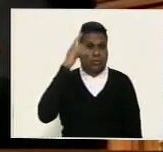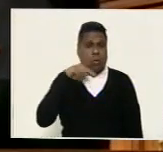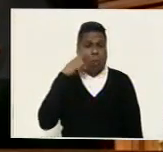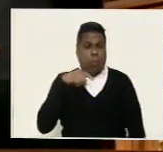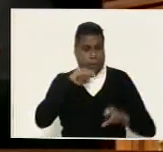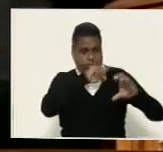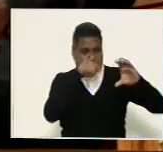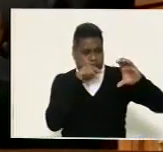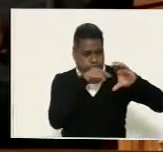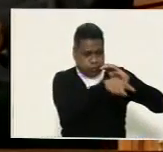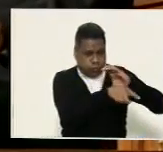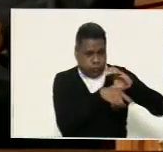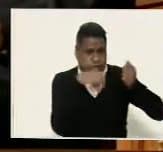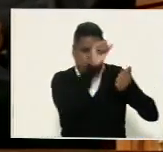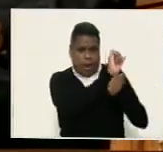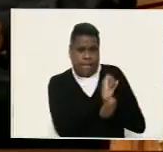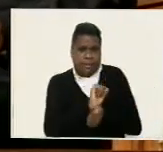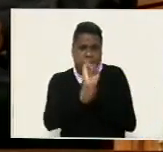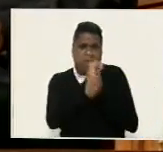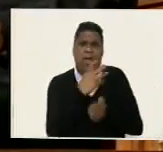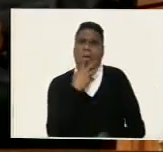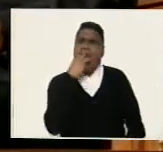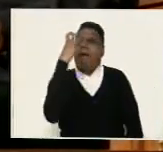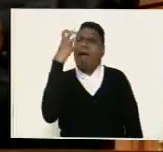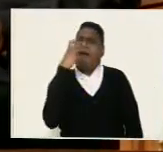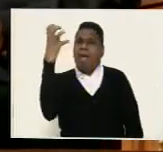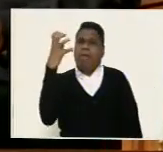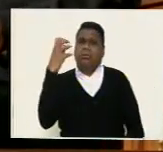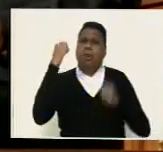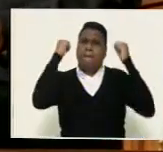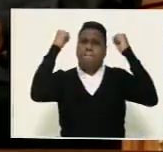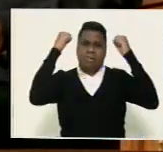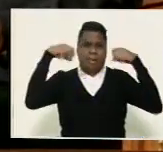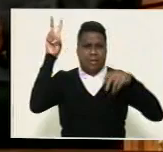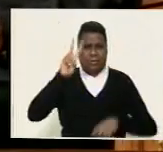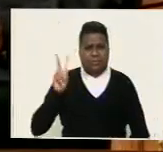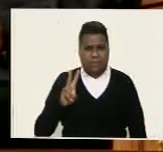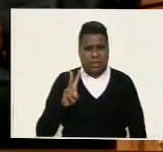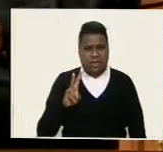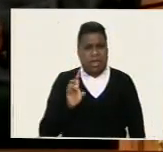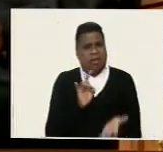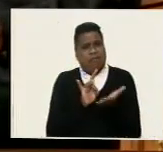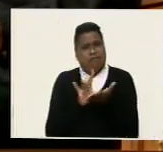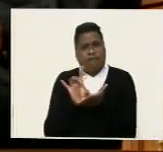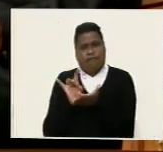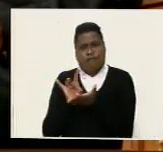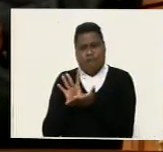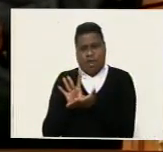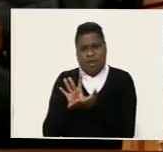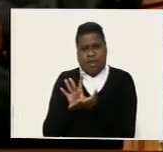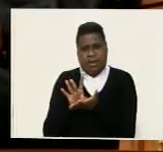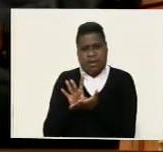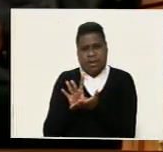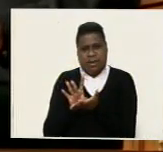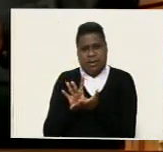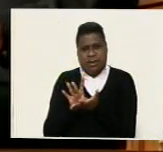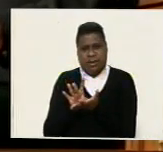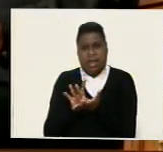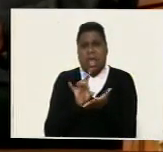de la prisión gritando: ¡Viva Venezuela! ¡Fuera la